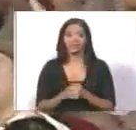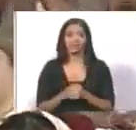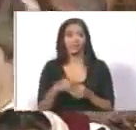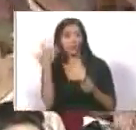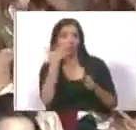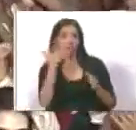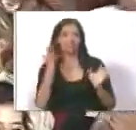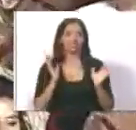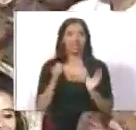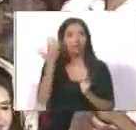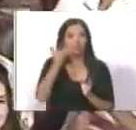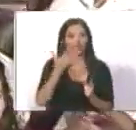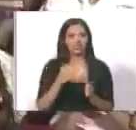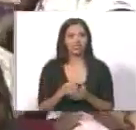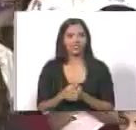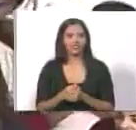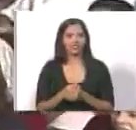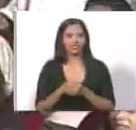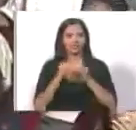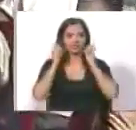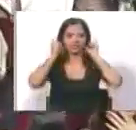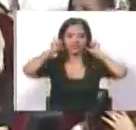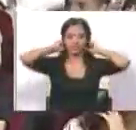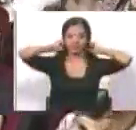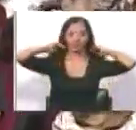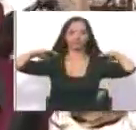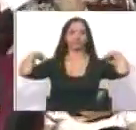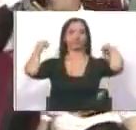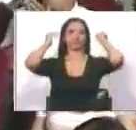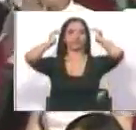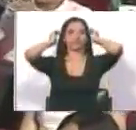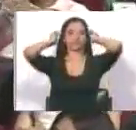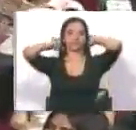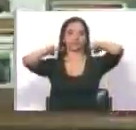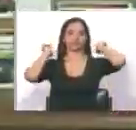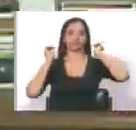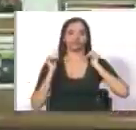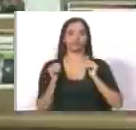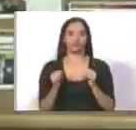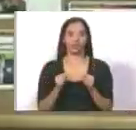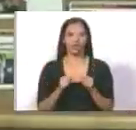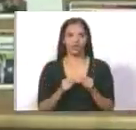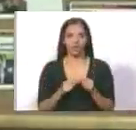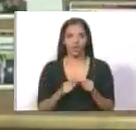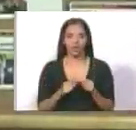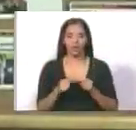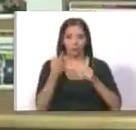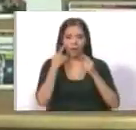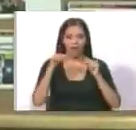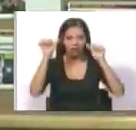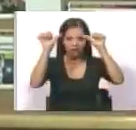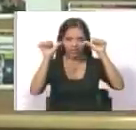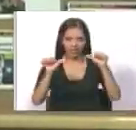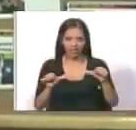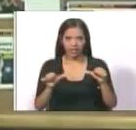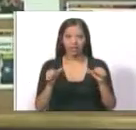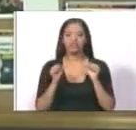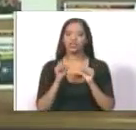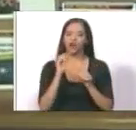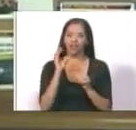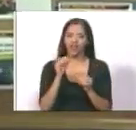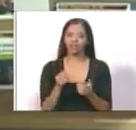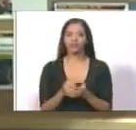Pareciera, pareciera. Bueno, vamos a ver la cartelera y sigo hablando sobre la marcha de mis